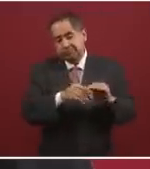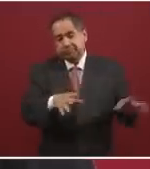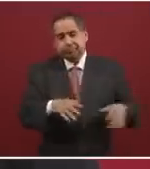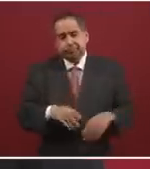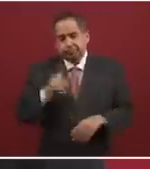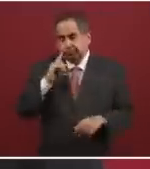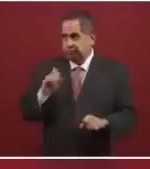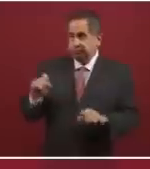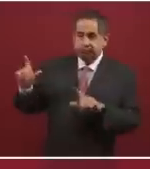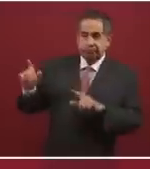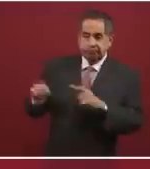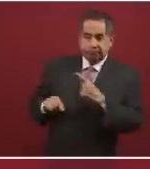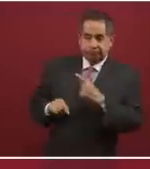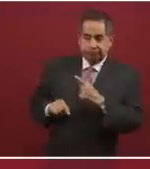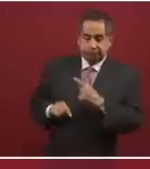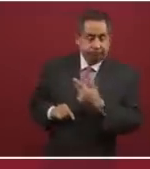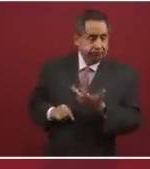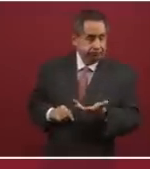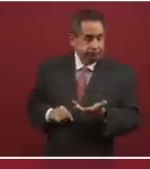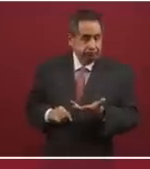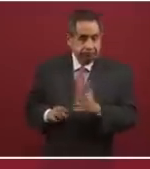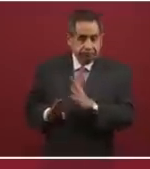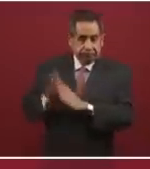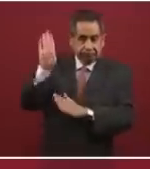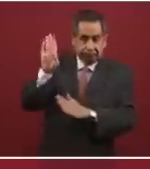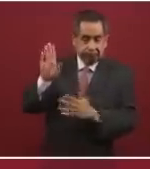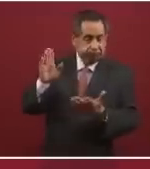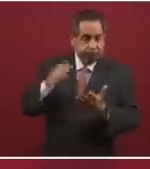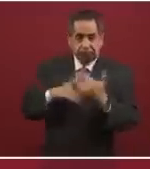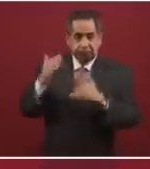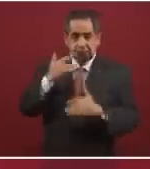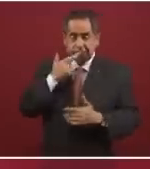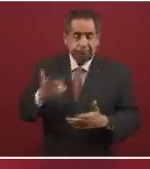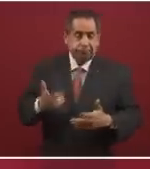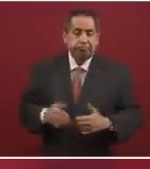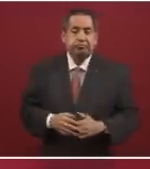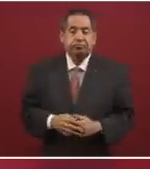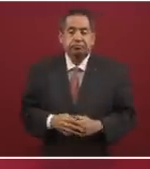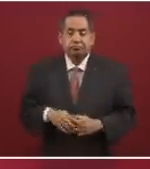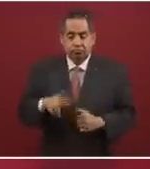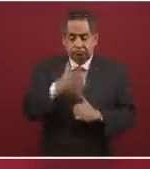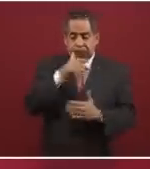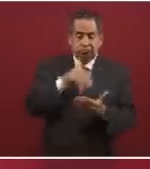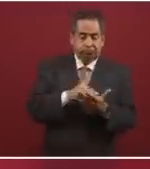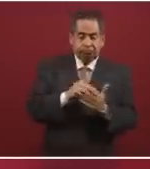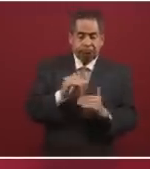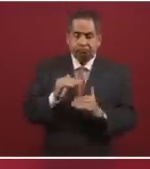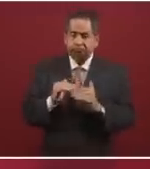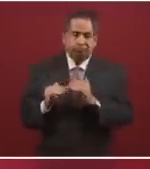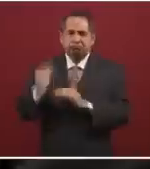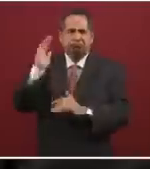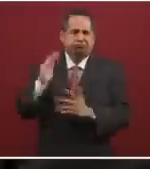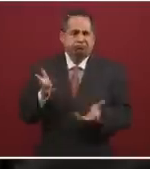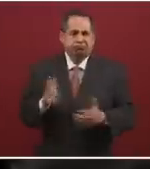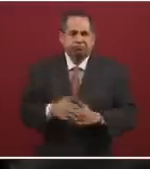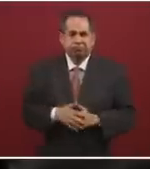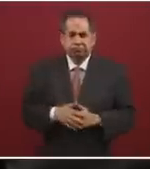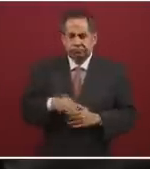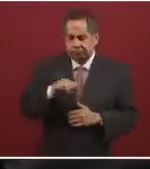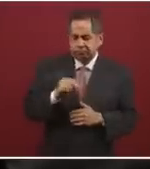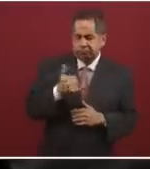Pues ya se superaron los 12,000 de